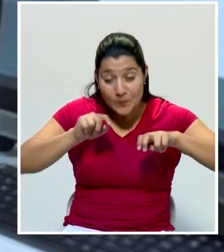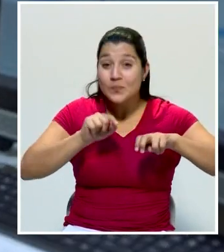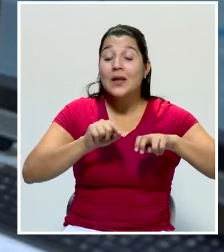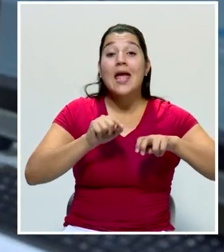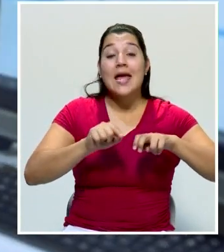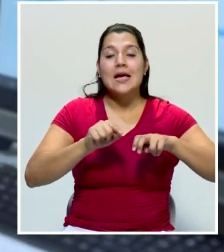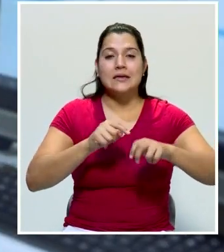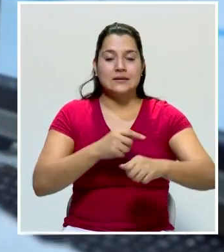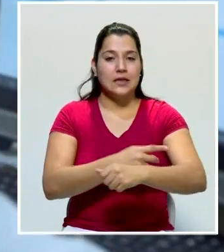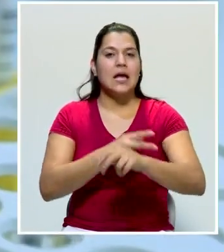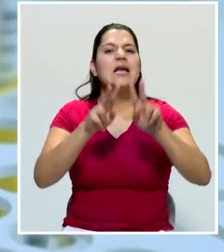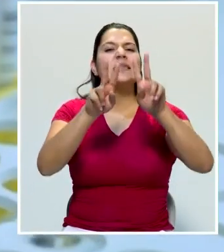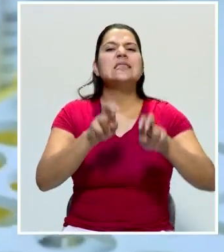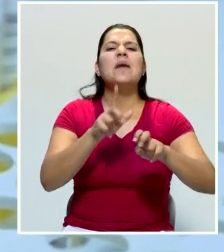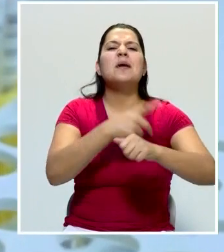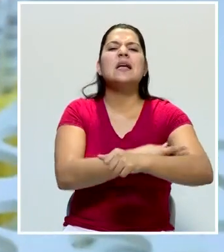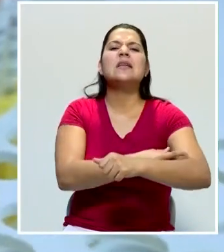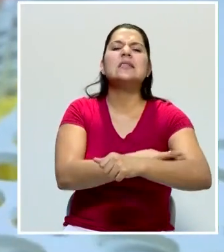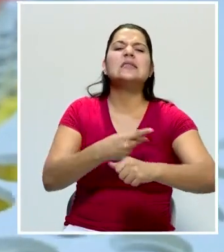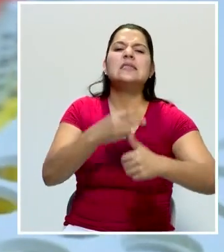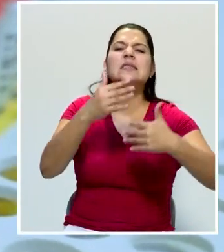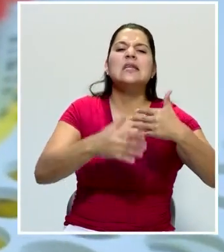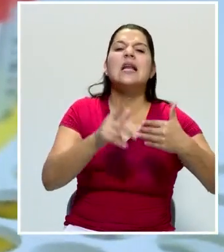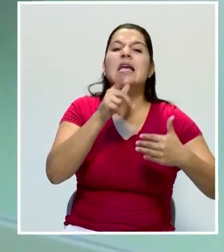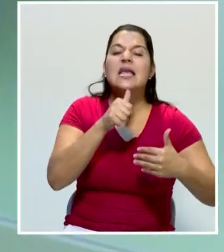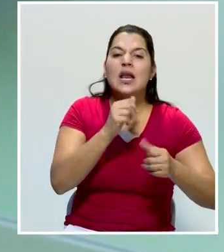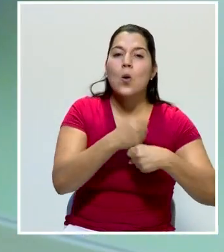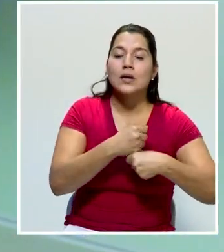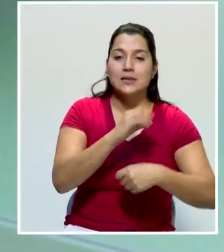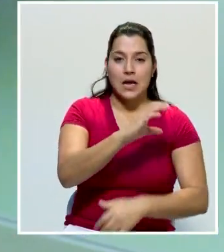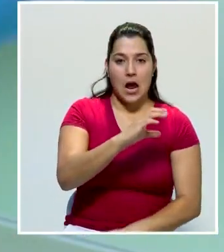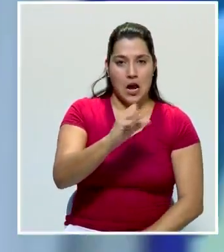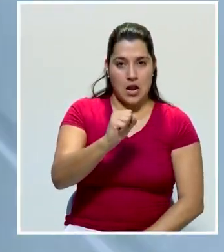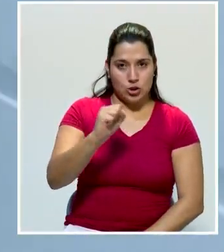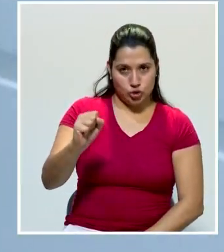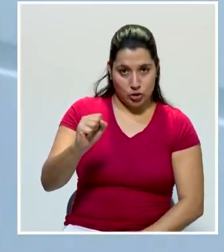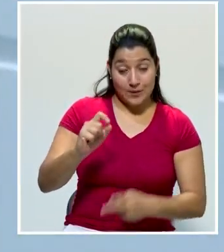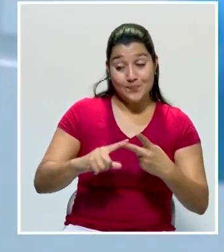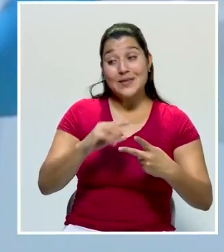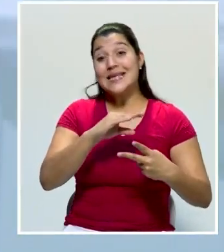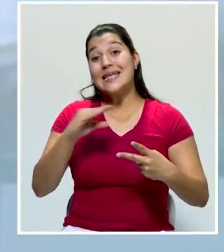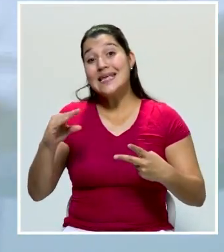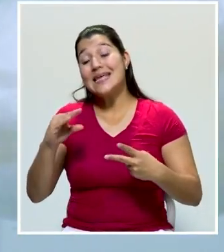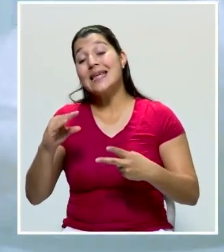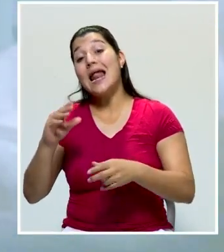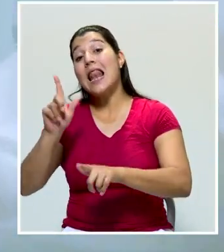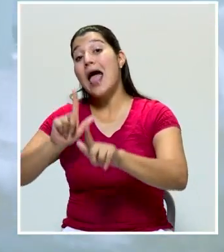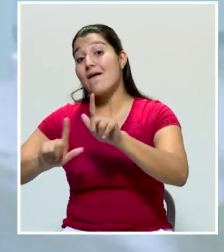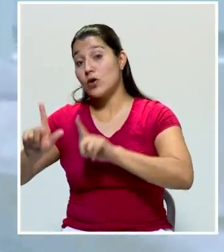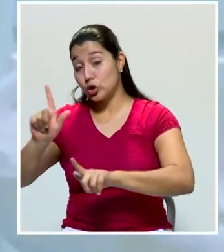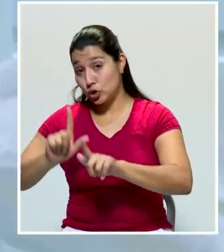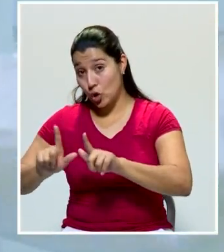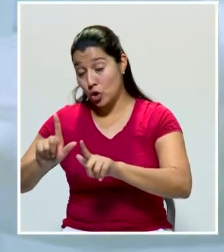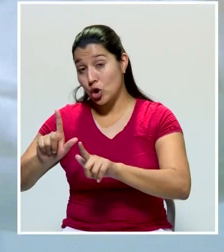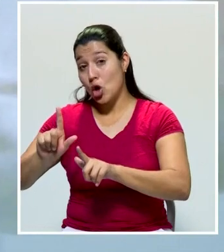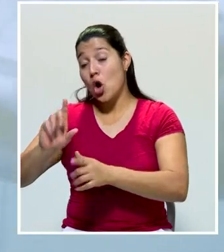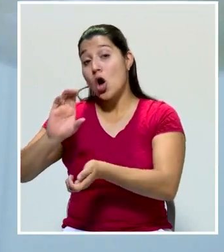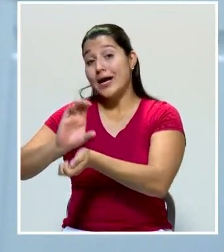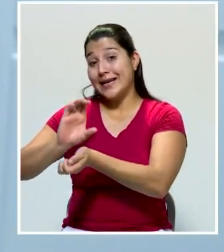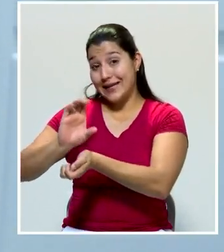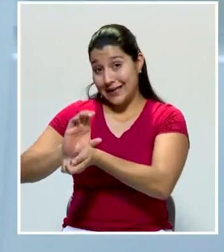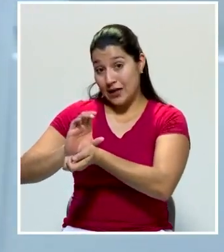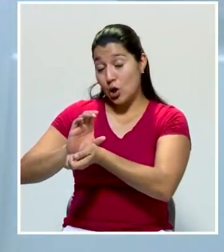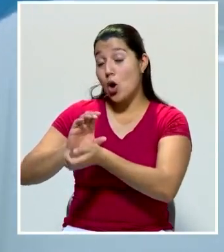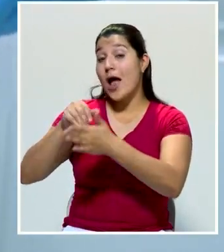Caja Costarricense del Seguro Social y quienes se encargarán del análisis son 10 profesionales del Laboratorio Clínico y Banco de Sangre